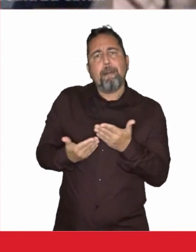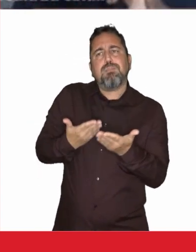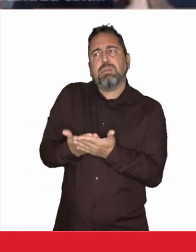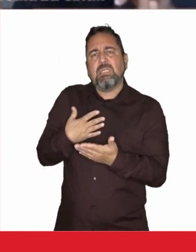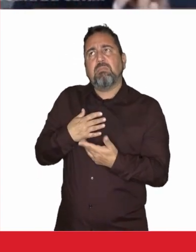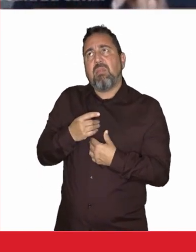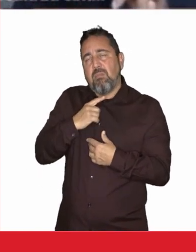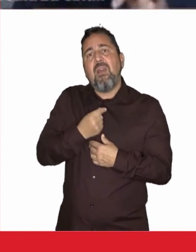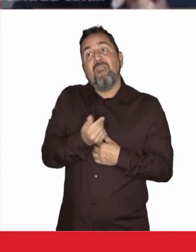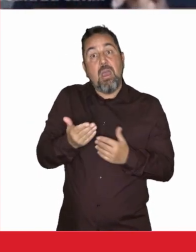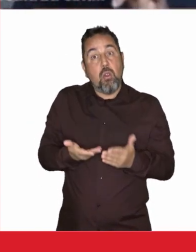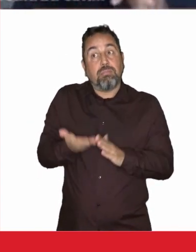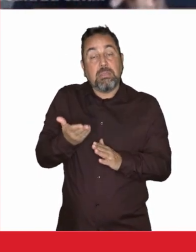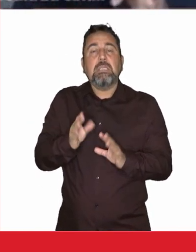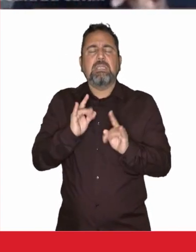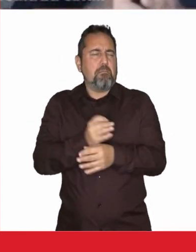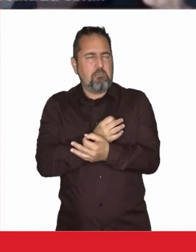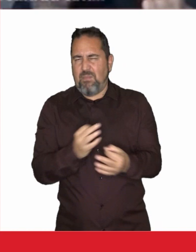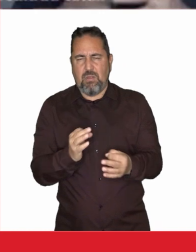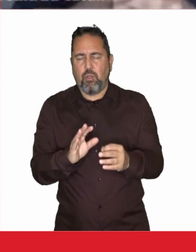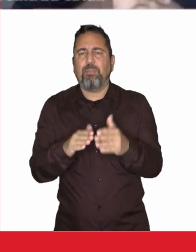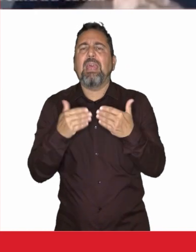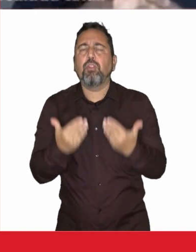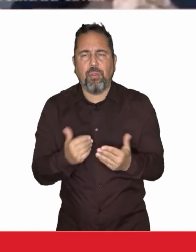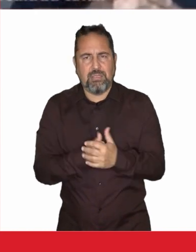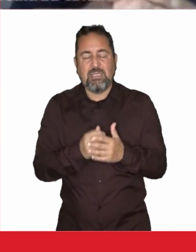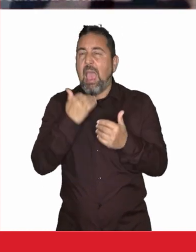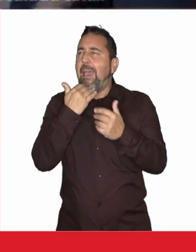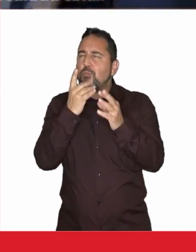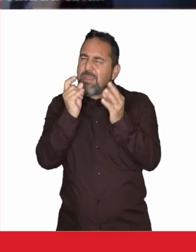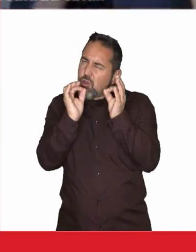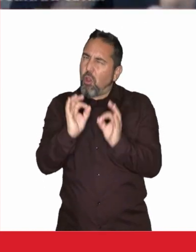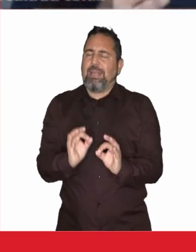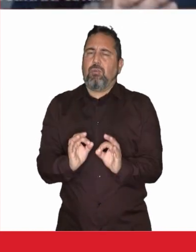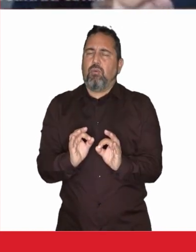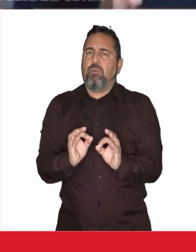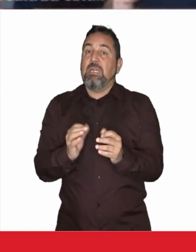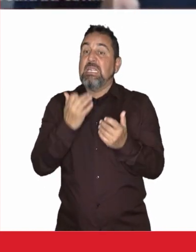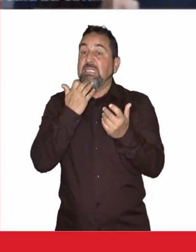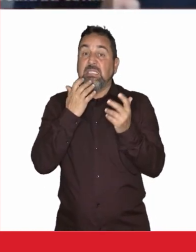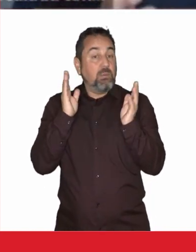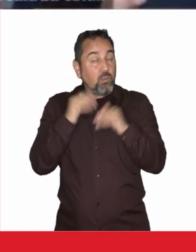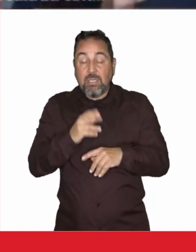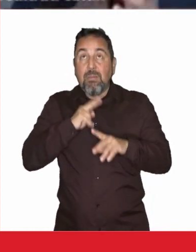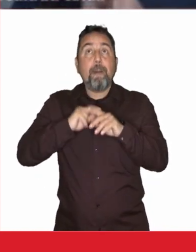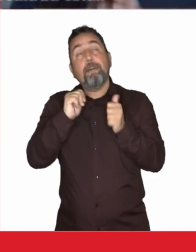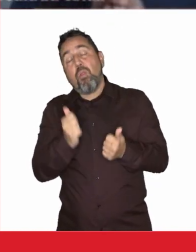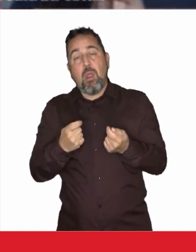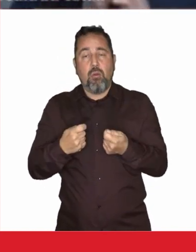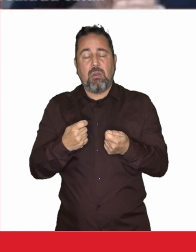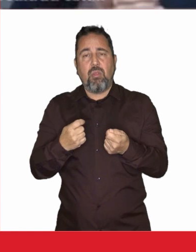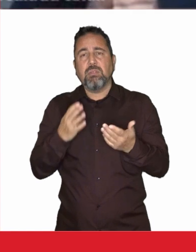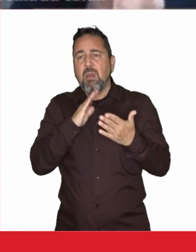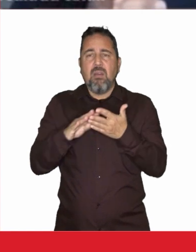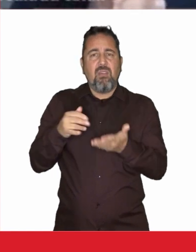mi coste o incrementa el impacto de mi propuesta de valor? Sí, perfecto. Entonces ¿es para algo muy concreto y que sin